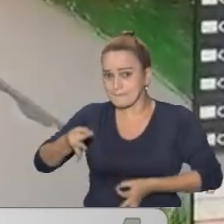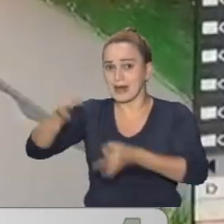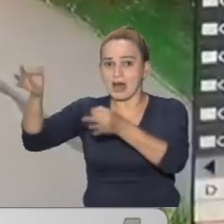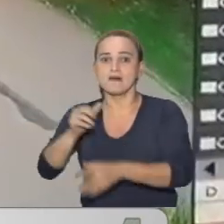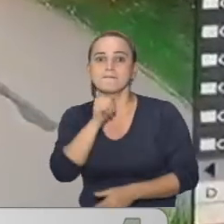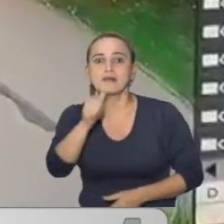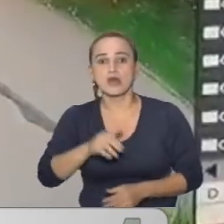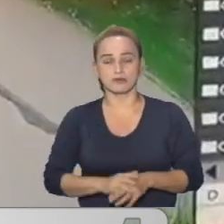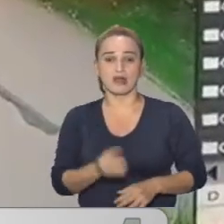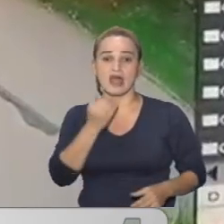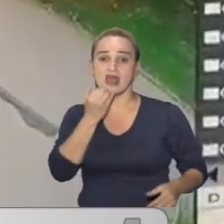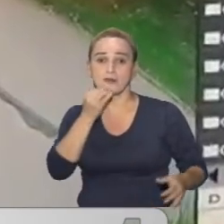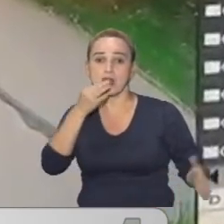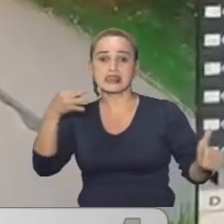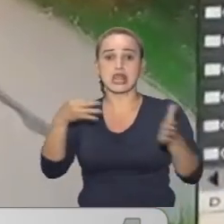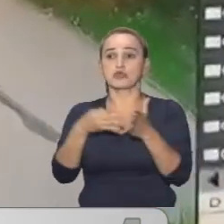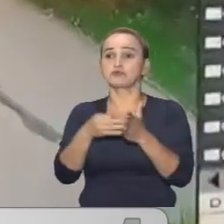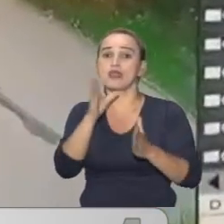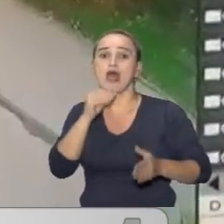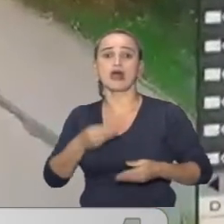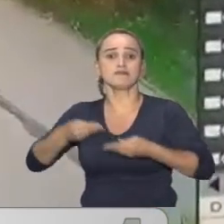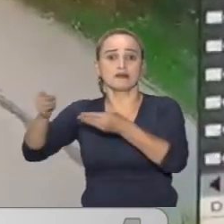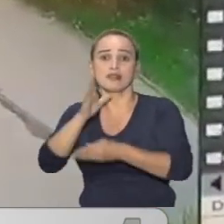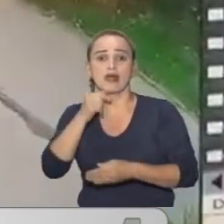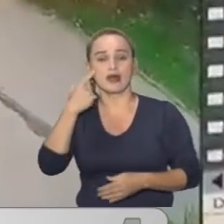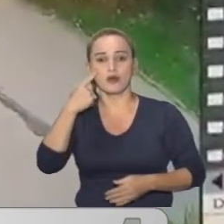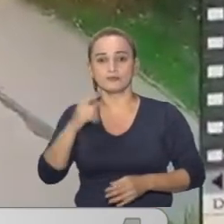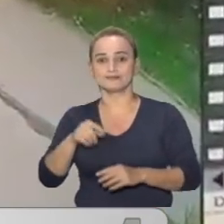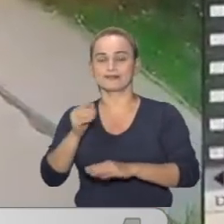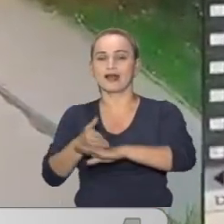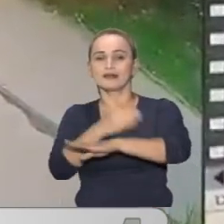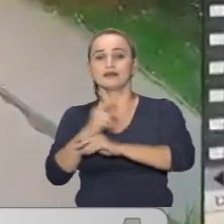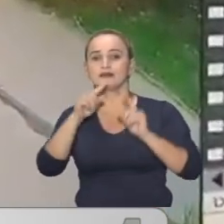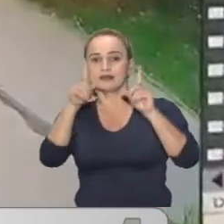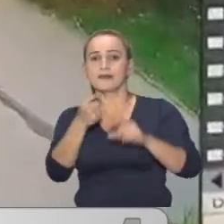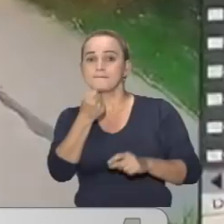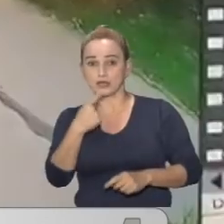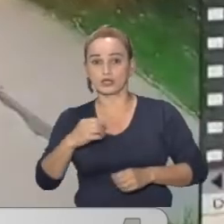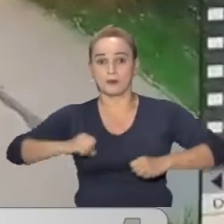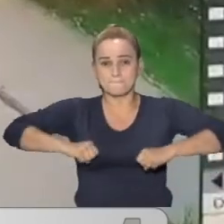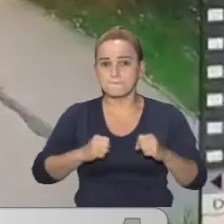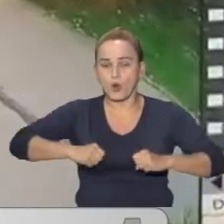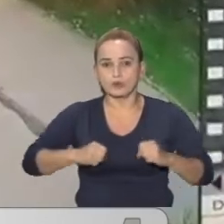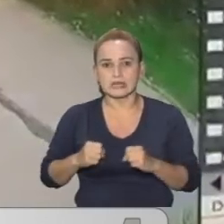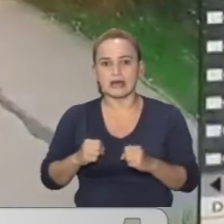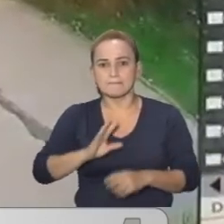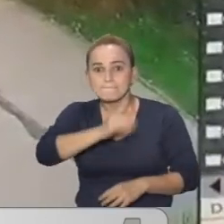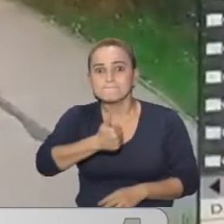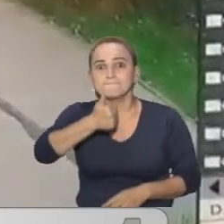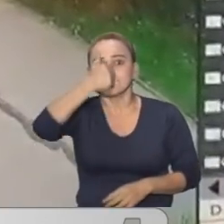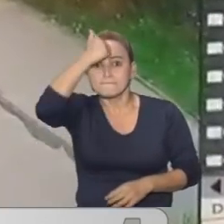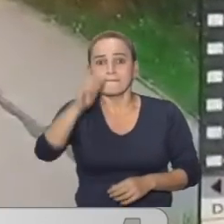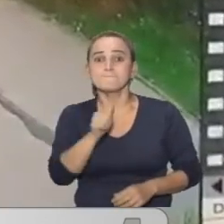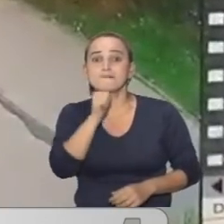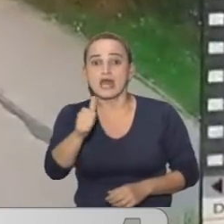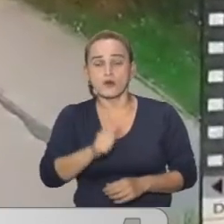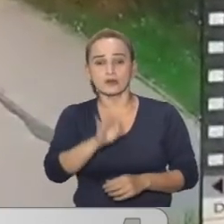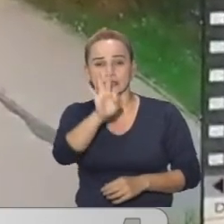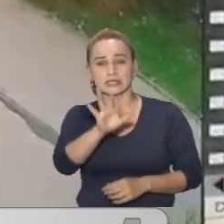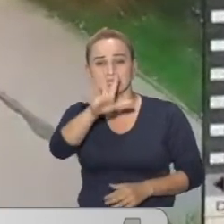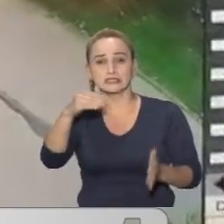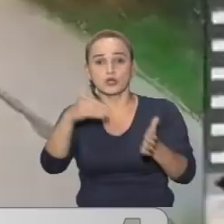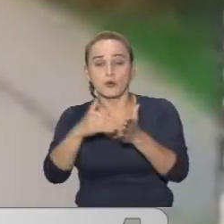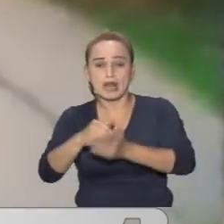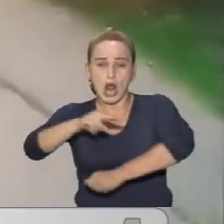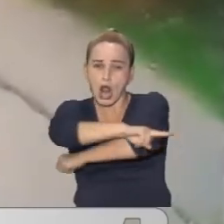y denuncian cuando son atracadas. Respecto a su pregunta, las ciudades, pues Bogotá sigue liderando la lista con al menos